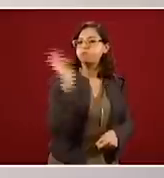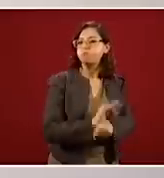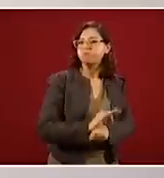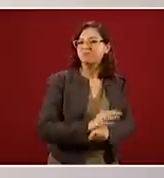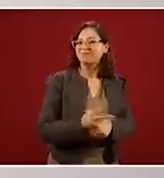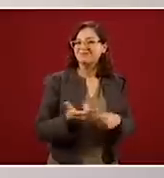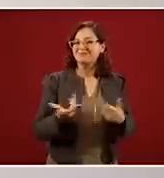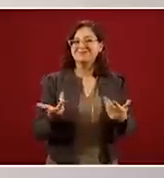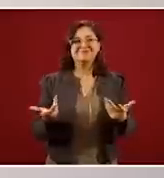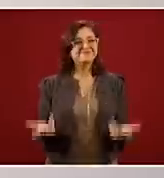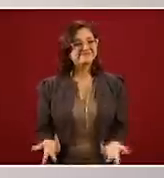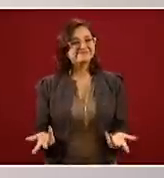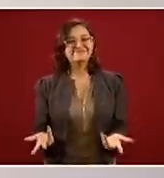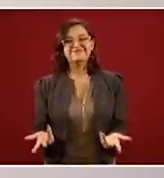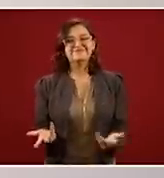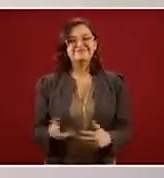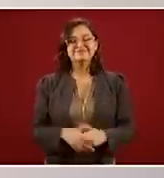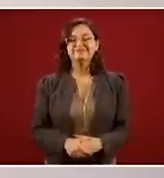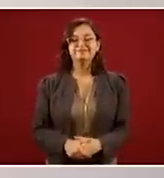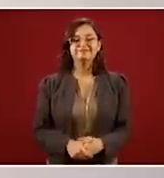Bueno, por esa